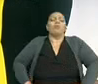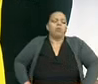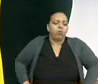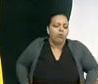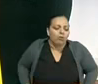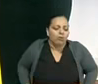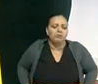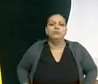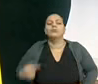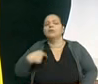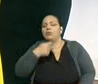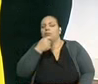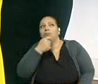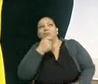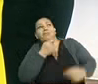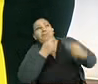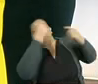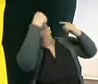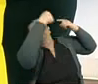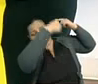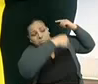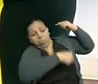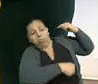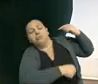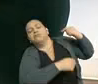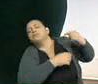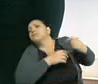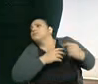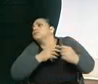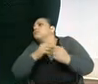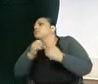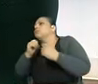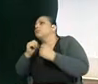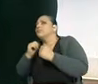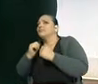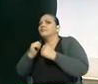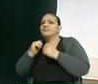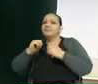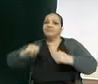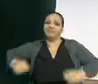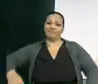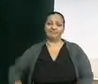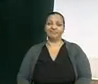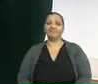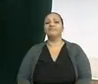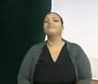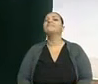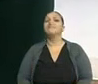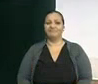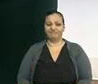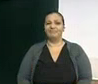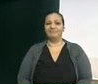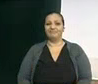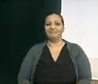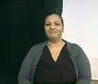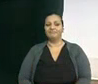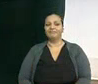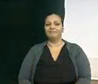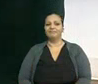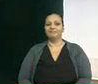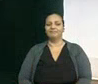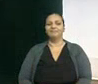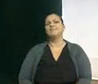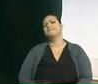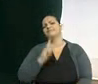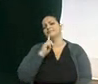quedé así. La muerte vivita. Qué manera, qué la muerte. Respeto. Yo tengo algunas escenas que no las quiero y no se me han borrado. Uno queda